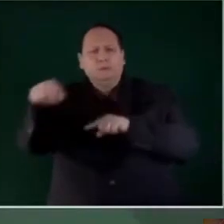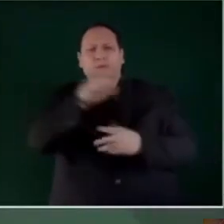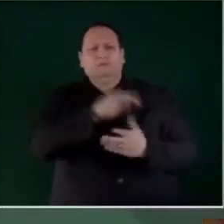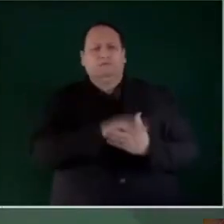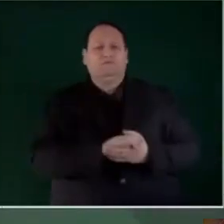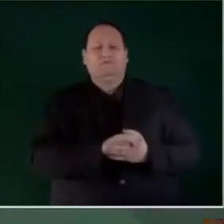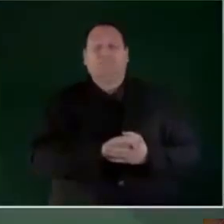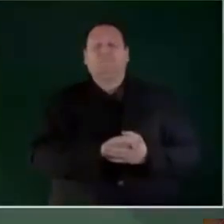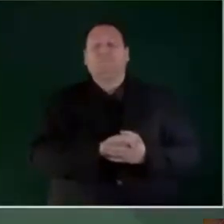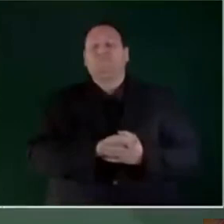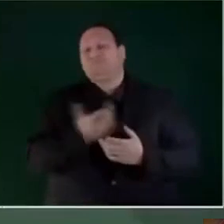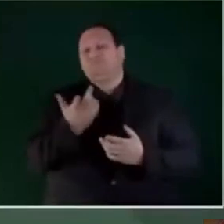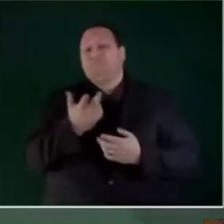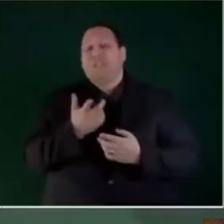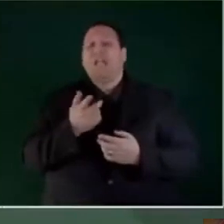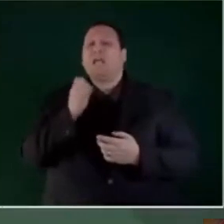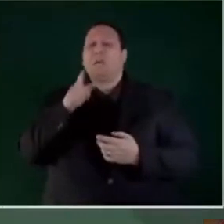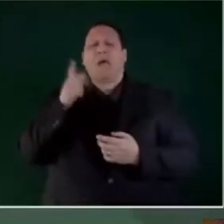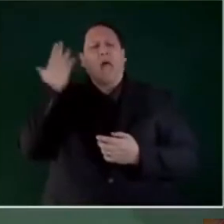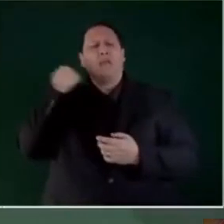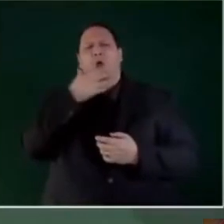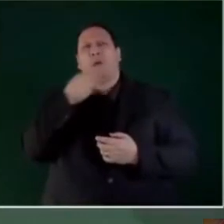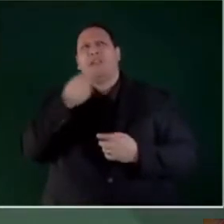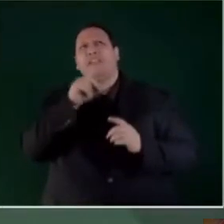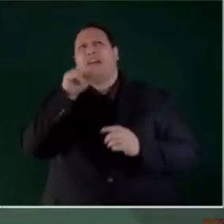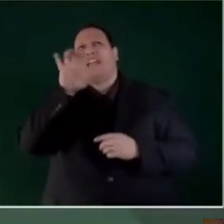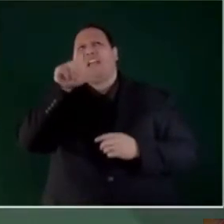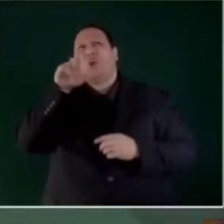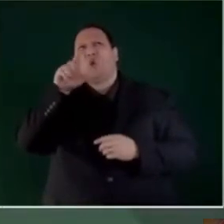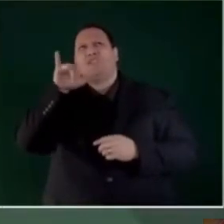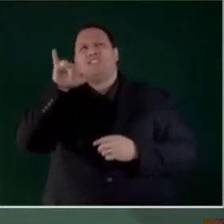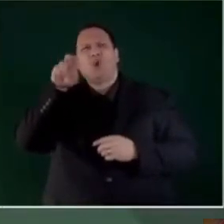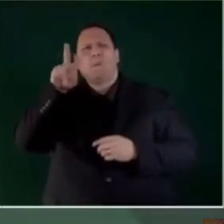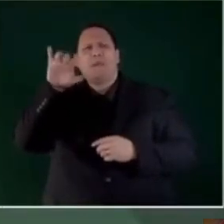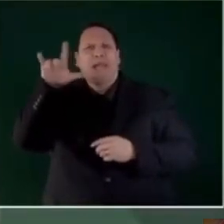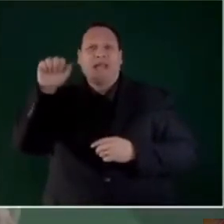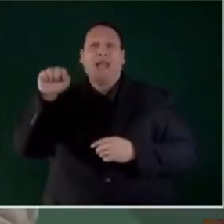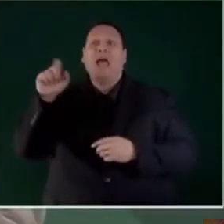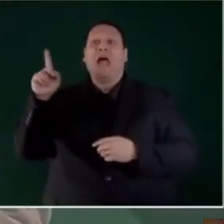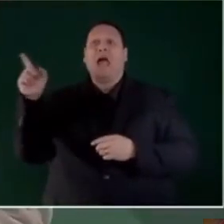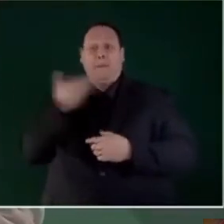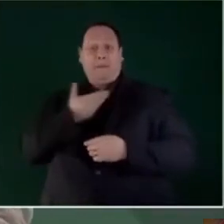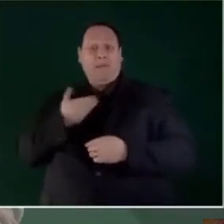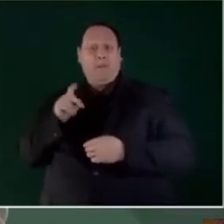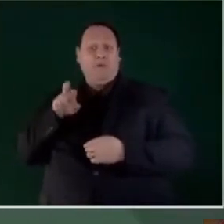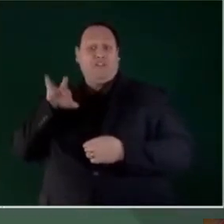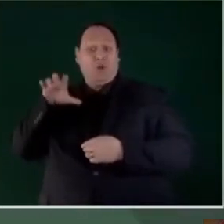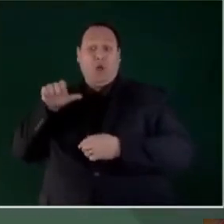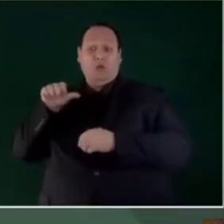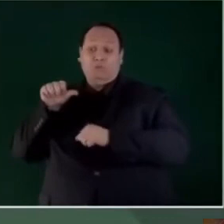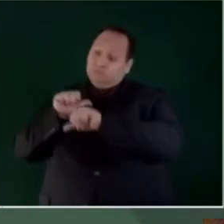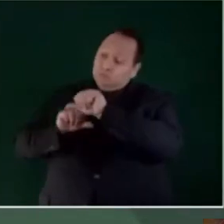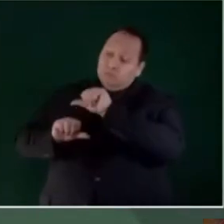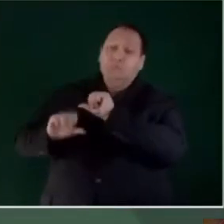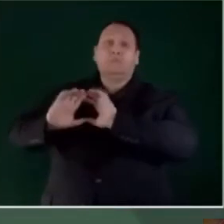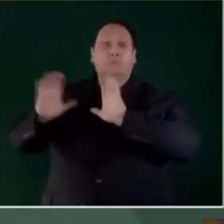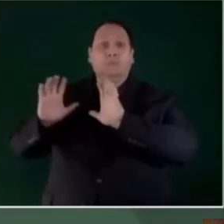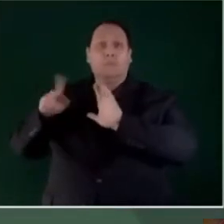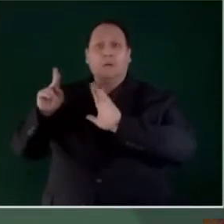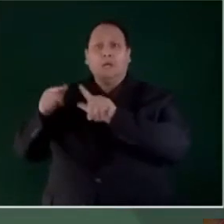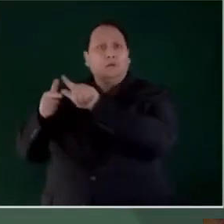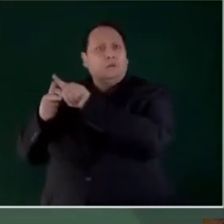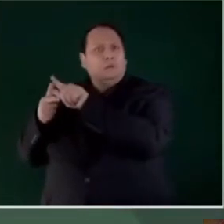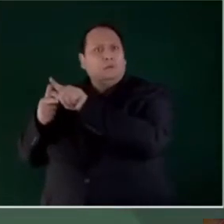Siempre también recuerdo lo que decía don Daniel Cosío Villegas. Se fue don Porfirio, pero se